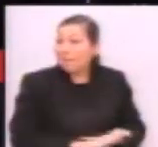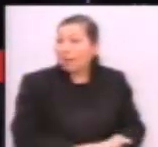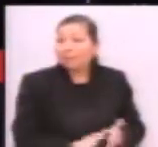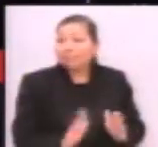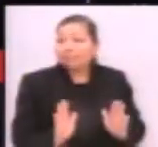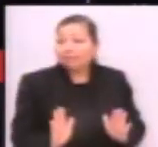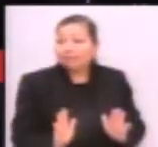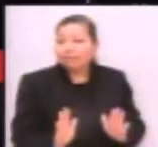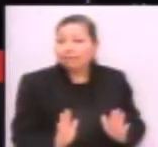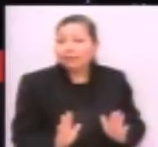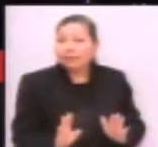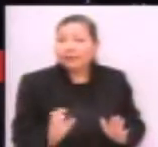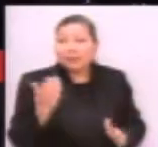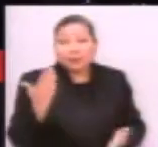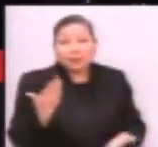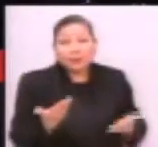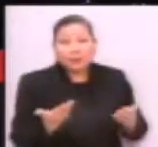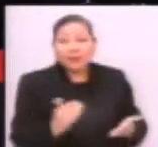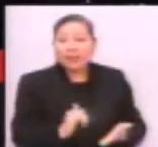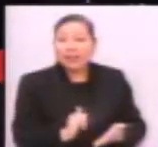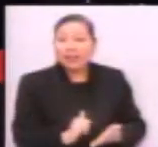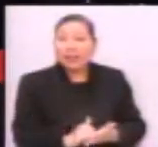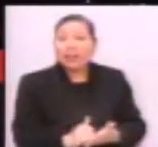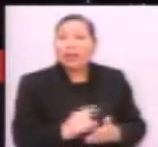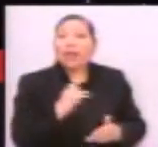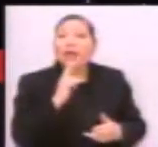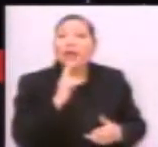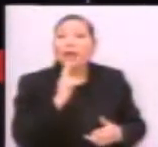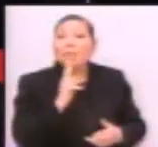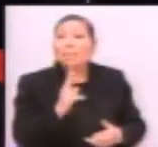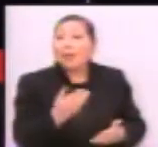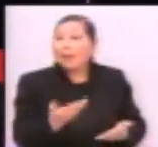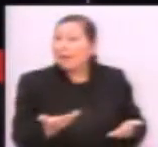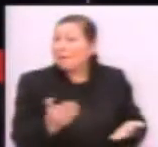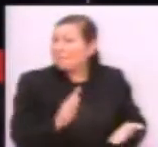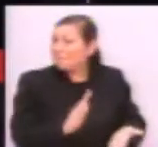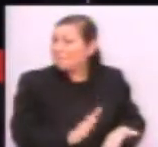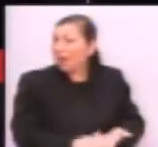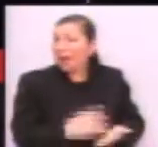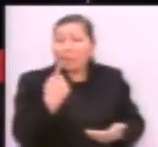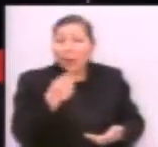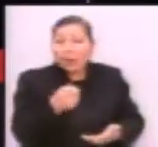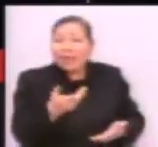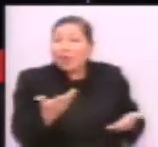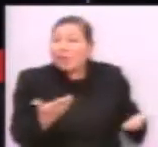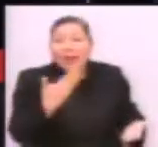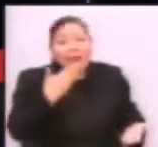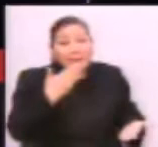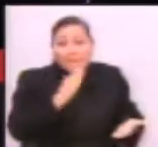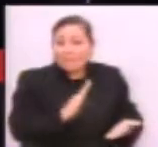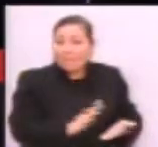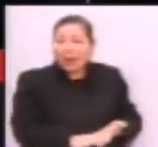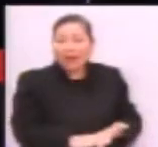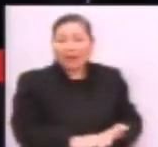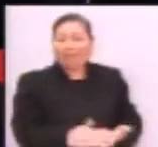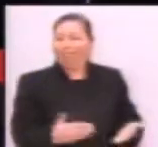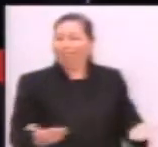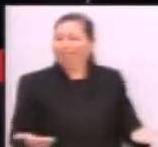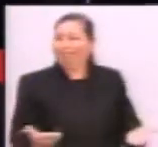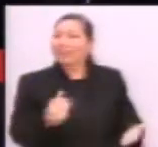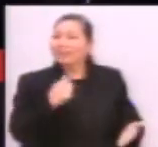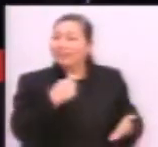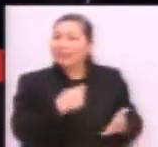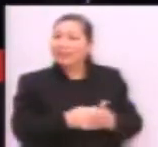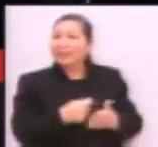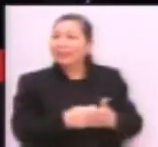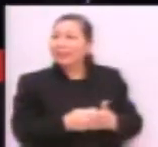delito, lo que se supone primero es que respondo por los daños cometidos por ese delito y no supuestas